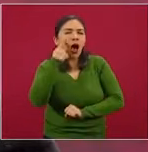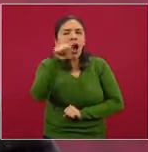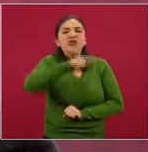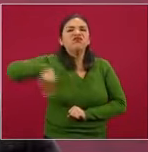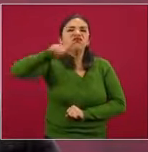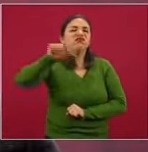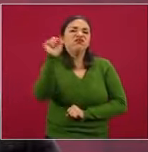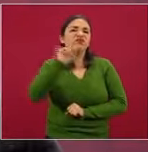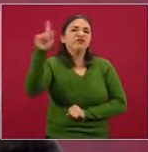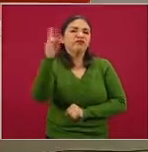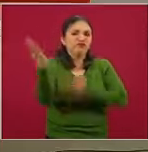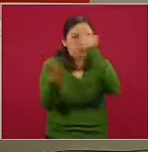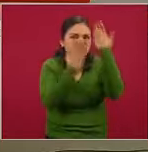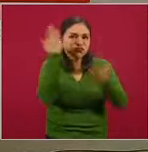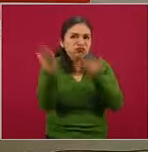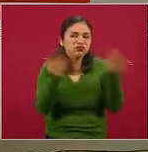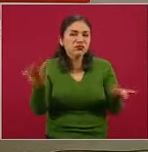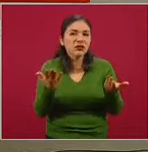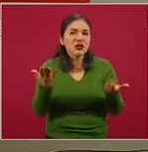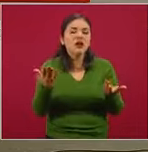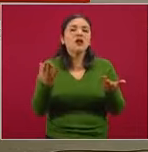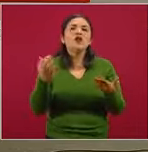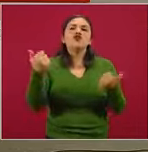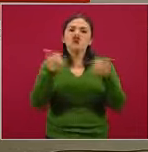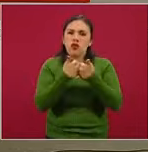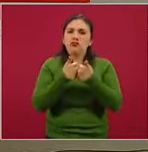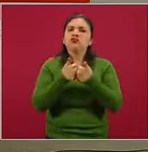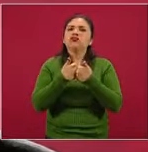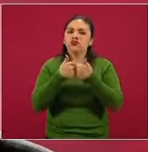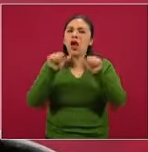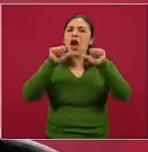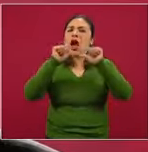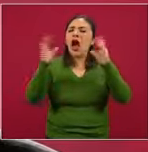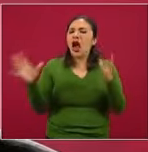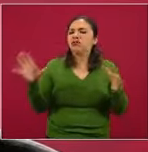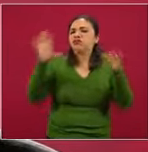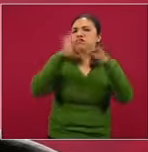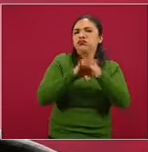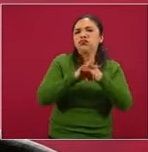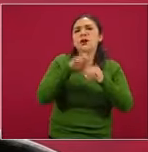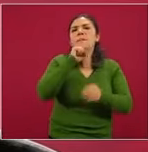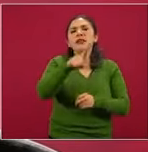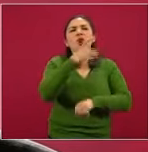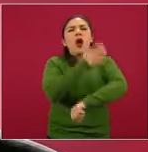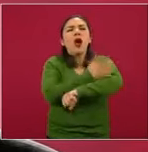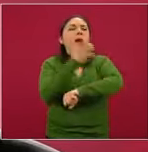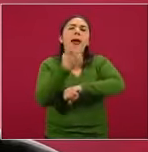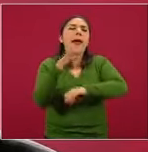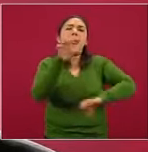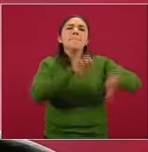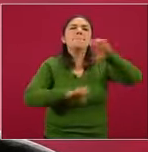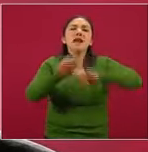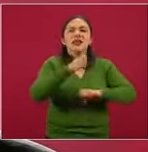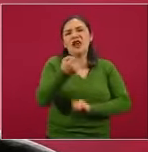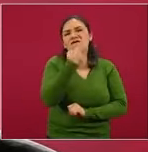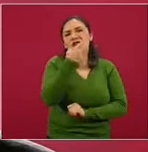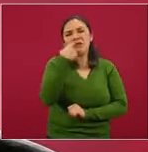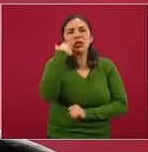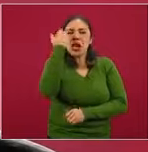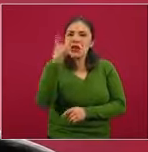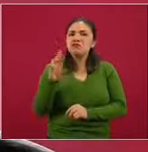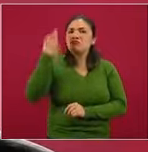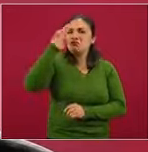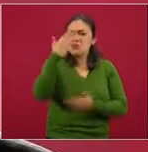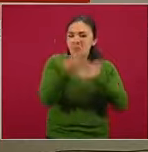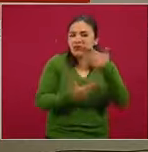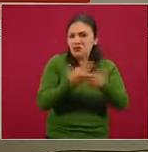académicas que son ya sea contratadas o asociadas de las compañías farmacéuticas que proponen los productos y proponen